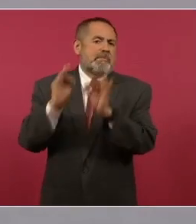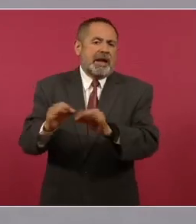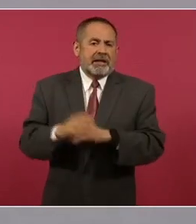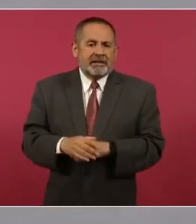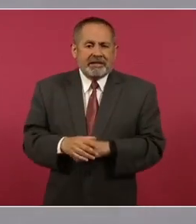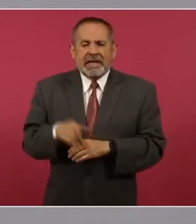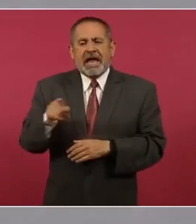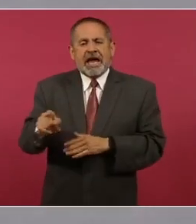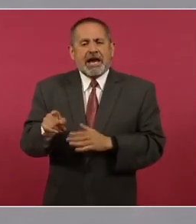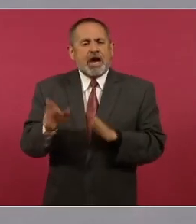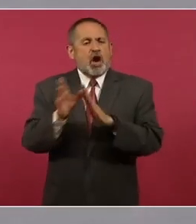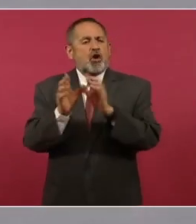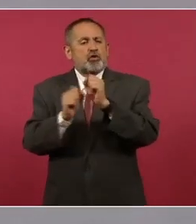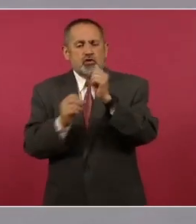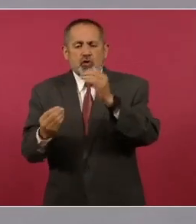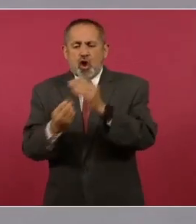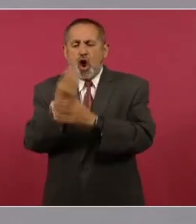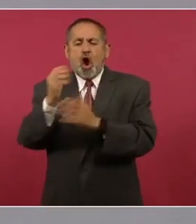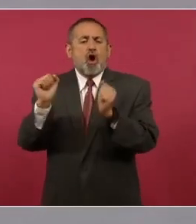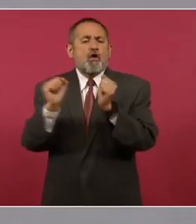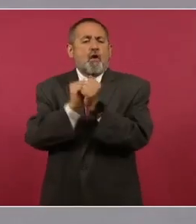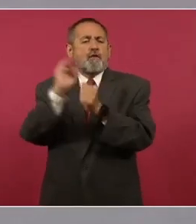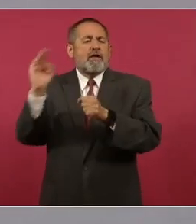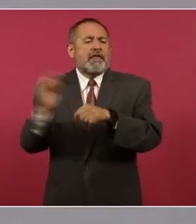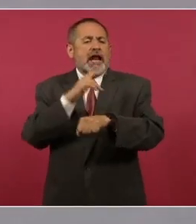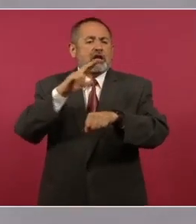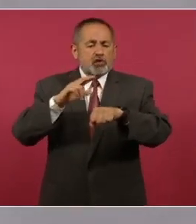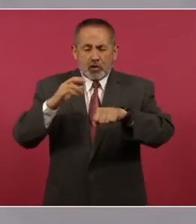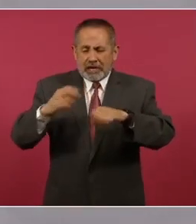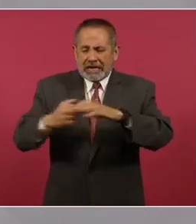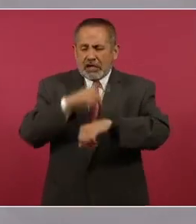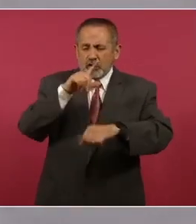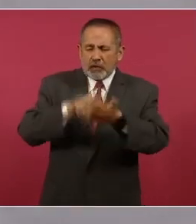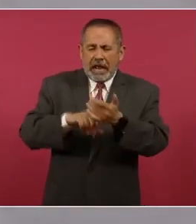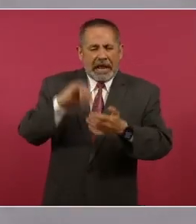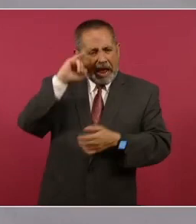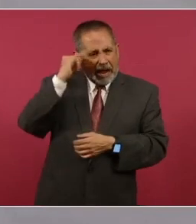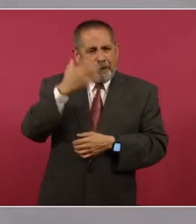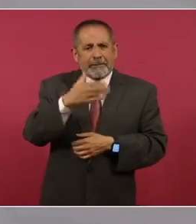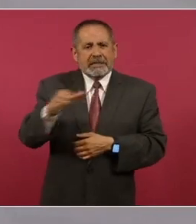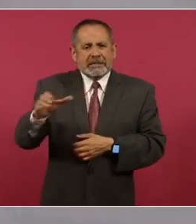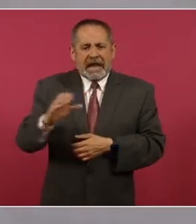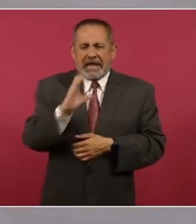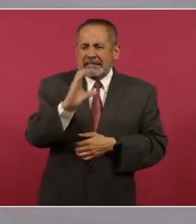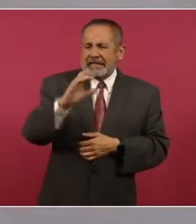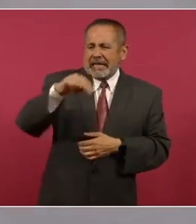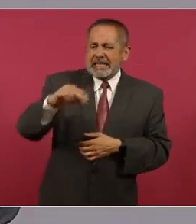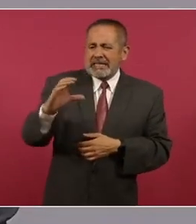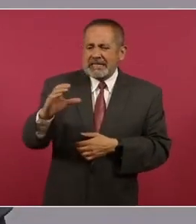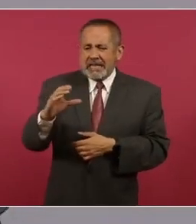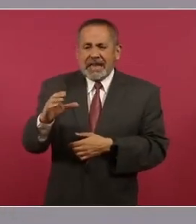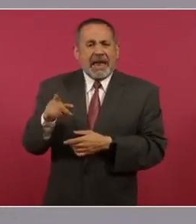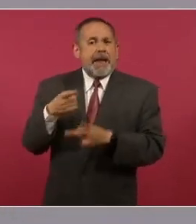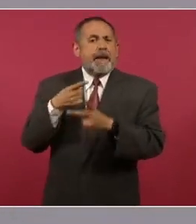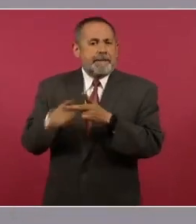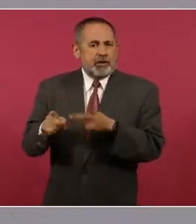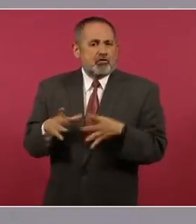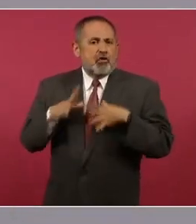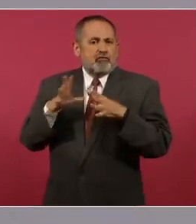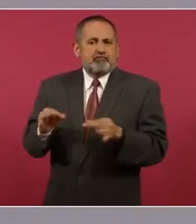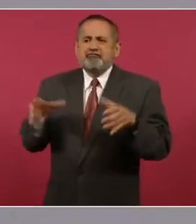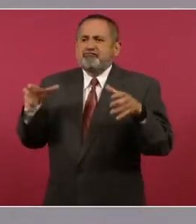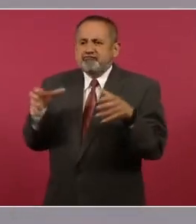la Confederación Nacional Campesina, la CNC. La organización y